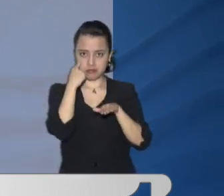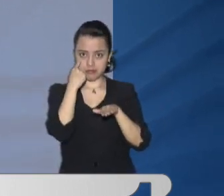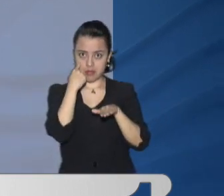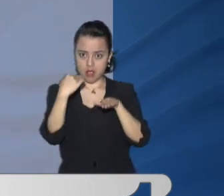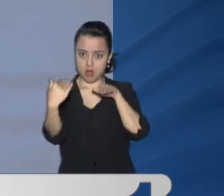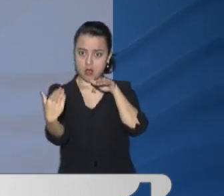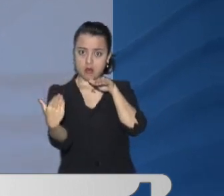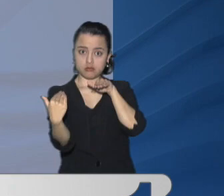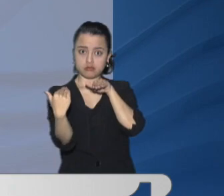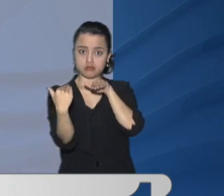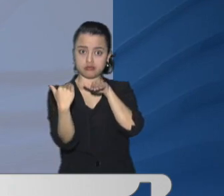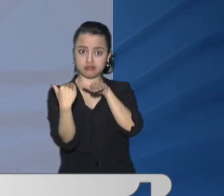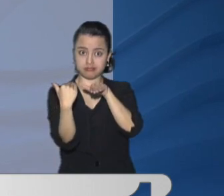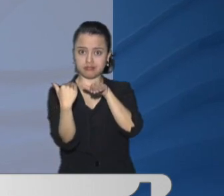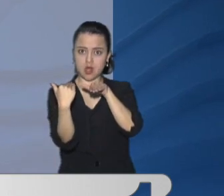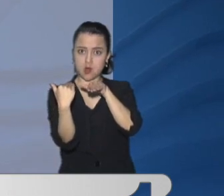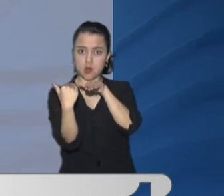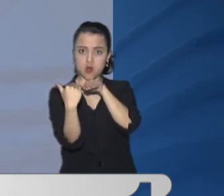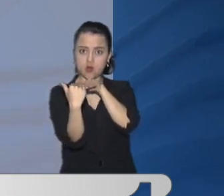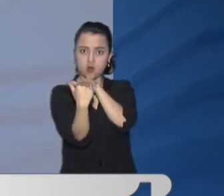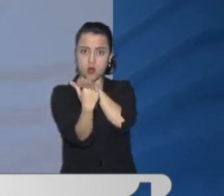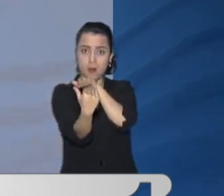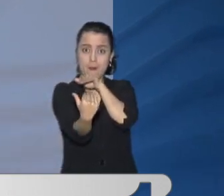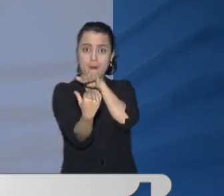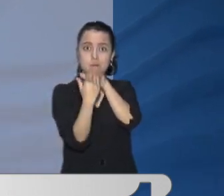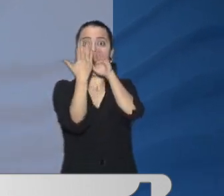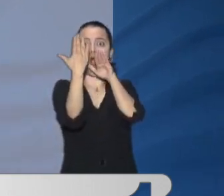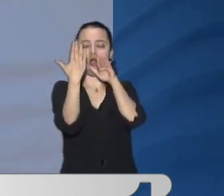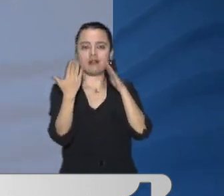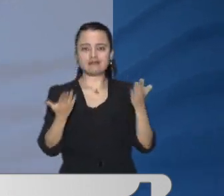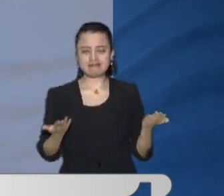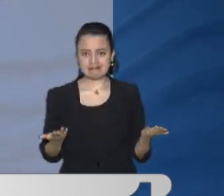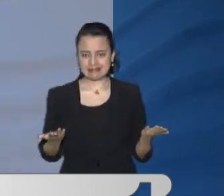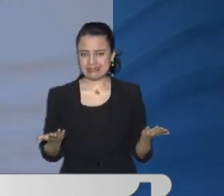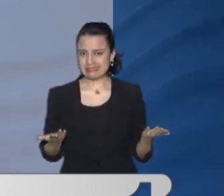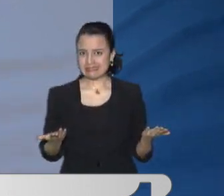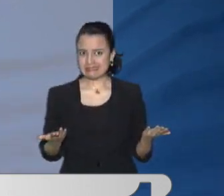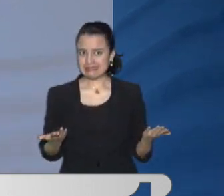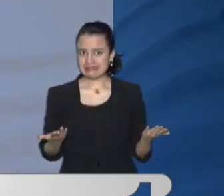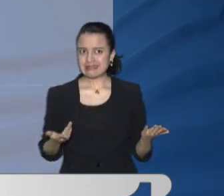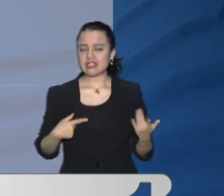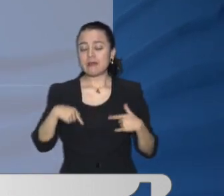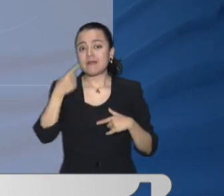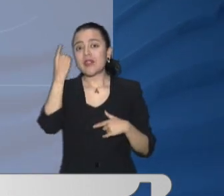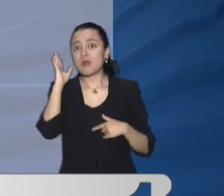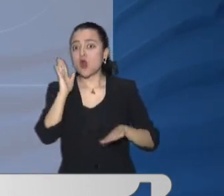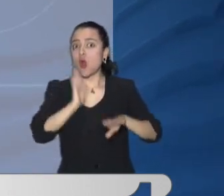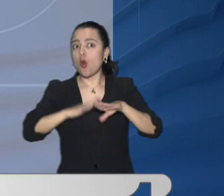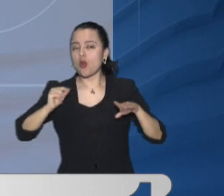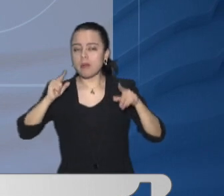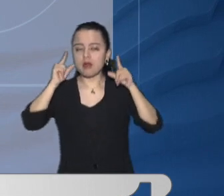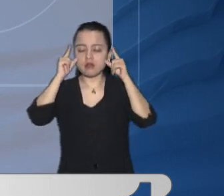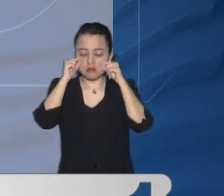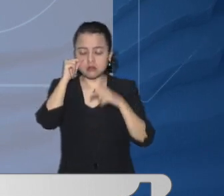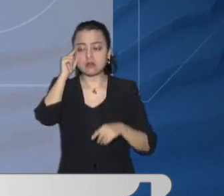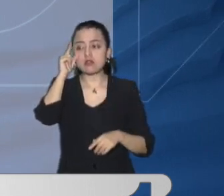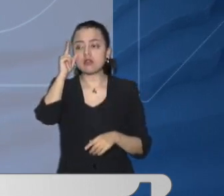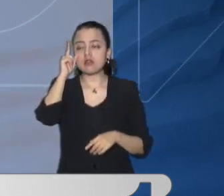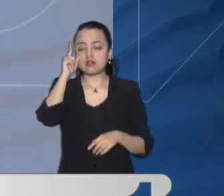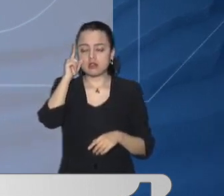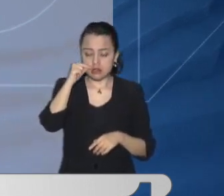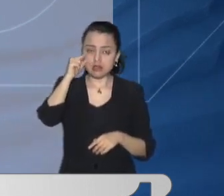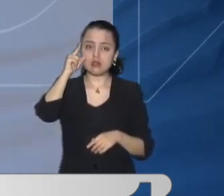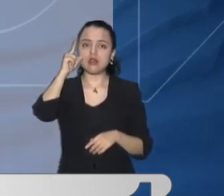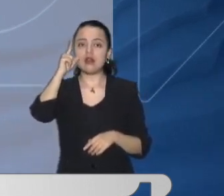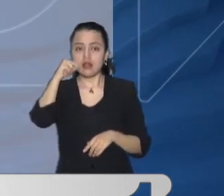del tractocamión, quien resultó ileso. Tanto los heridos como el conductor del vehículo ya fueron trasladados a centros asistenciales de